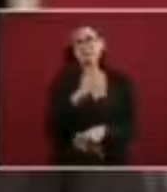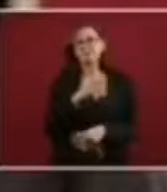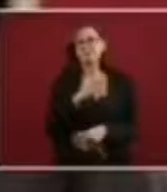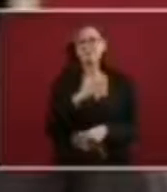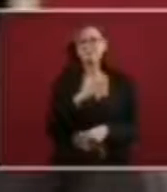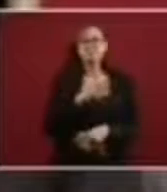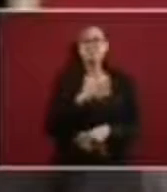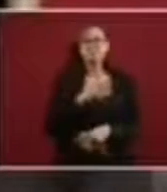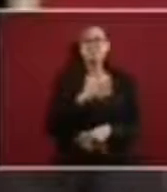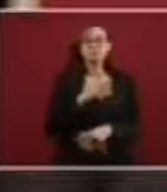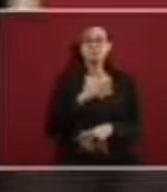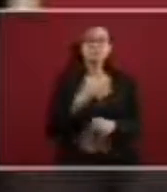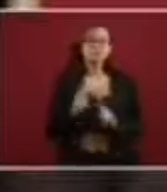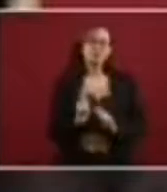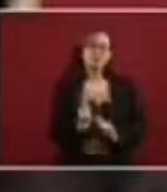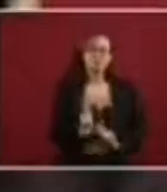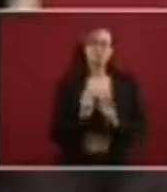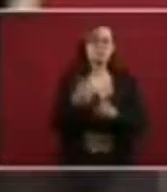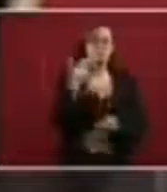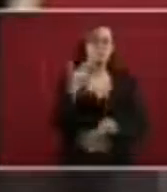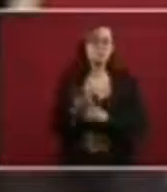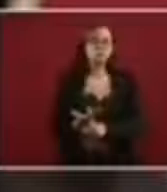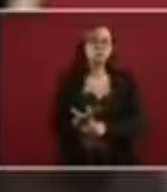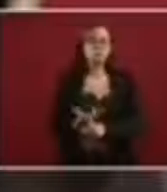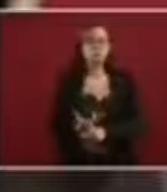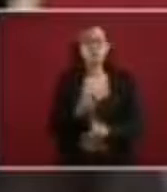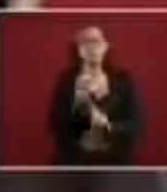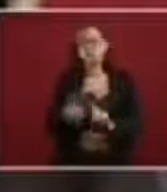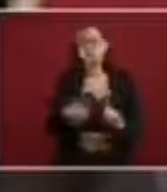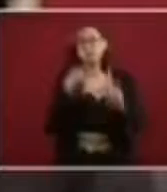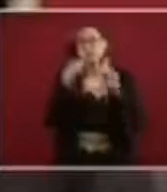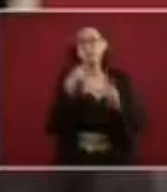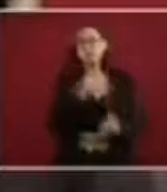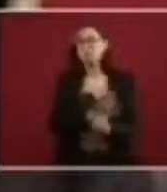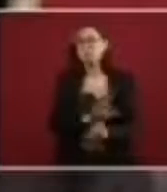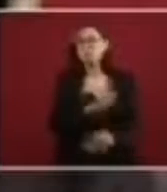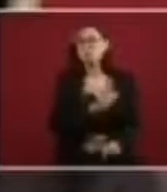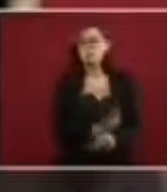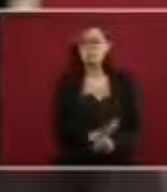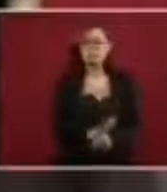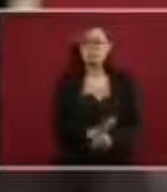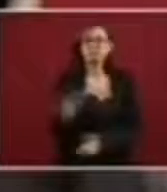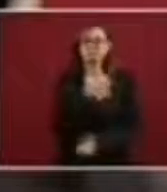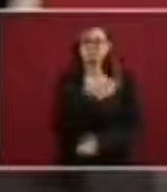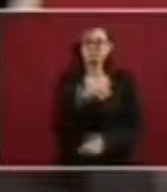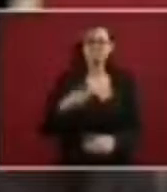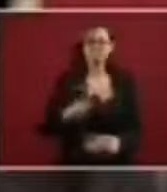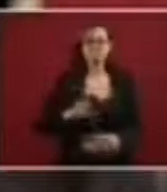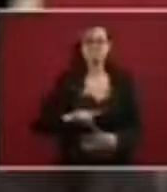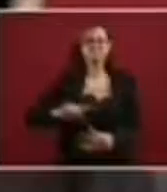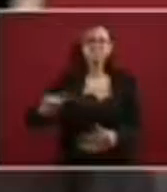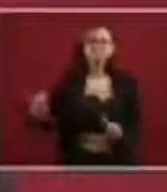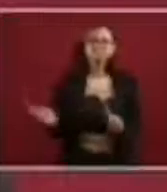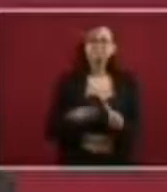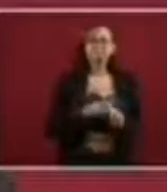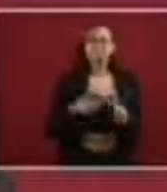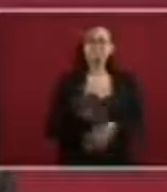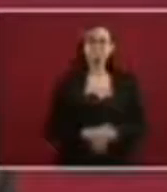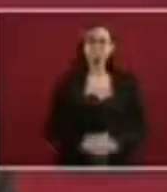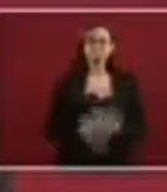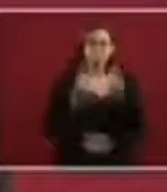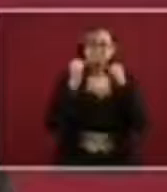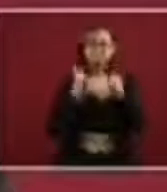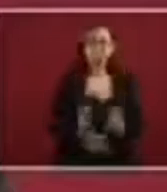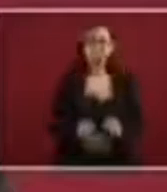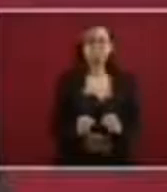Pero dijo, debe ser el uso de la fuerza, que es además una atribución exclusiva del Estado, debe ser el último recurso.